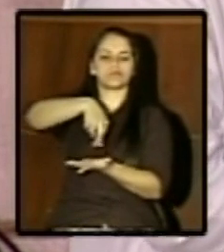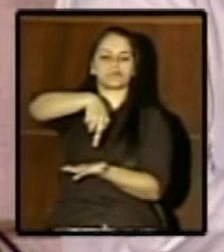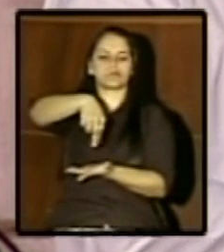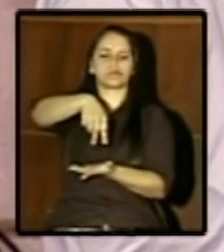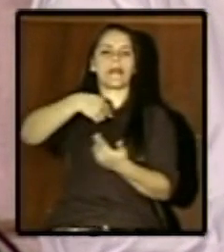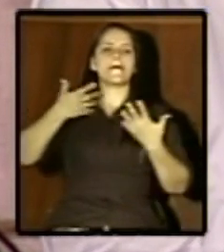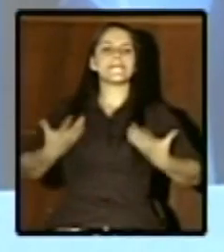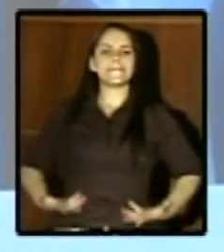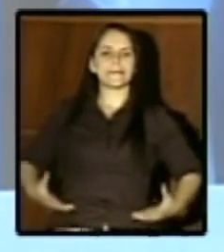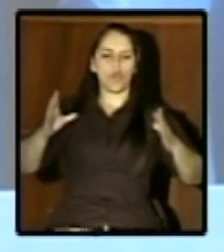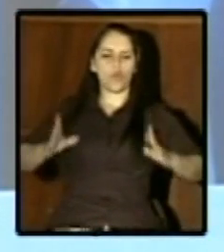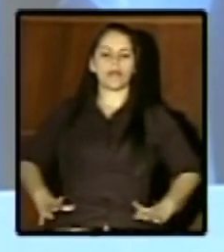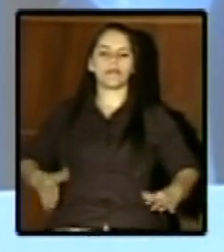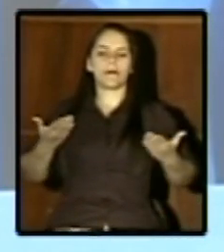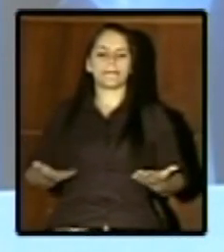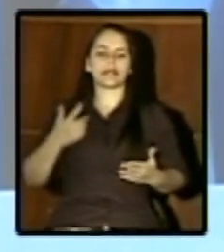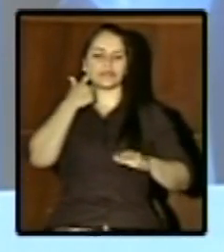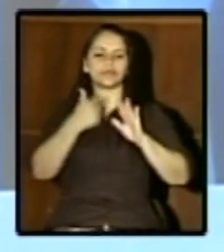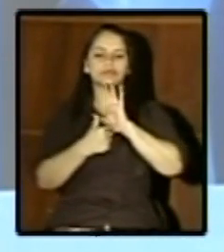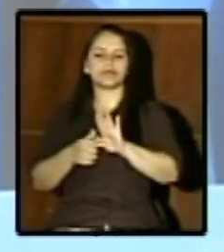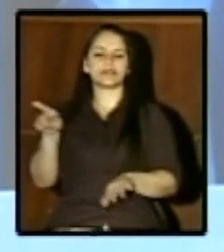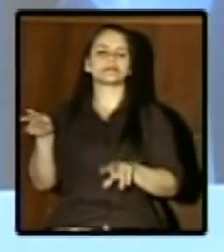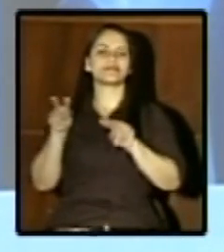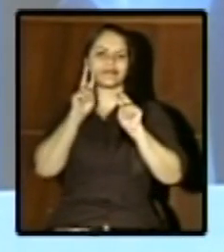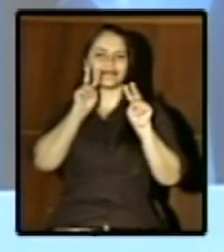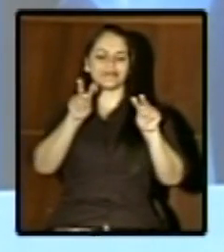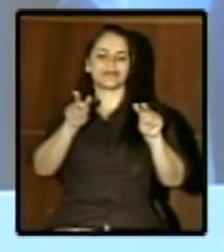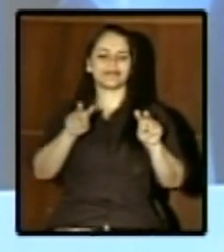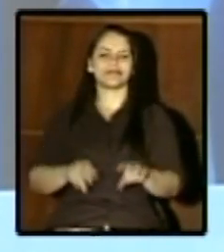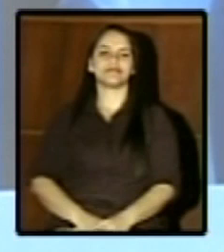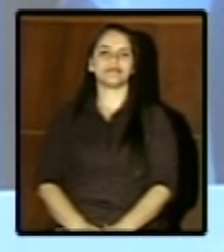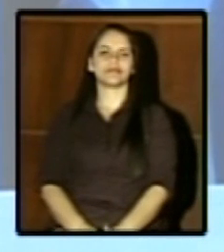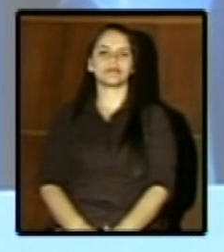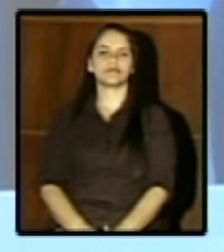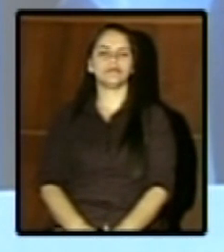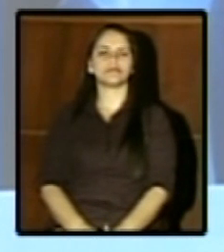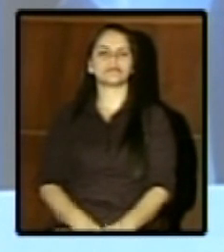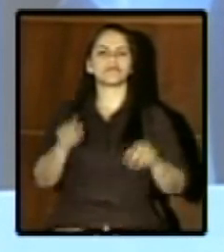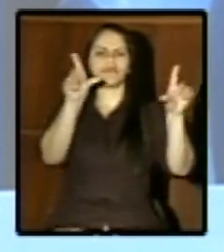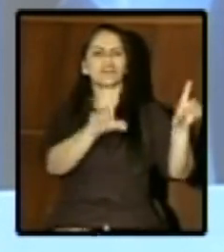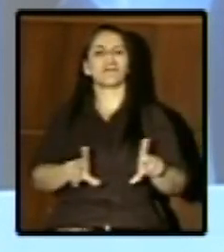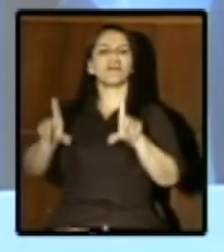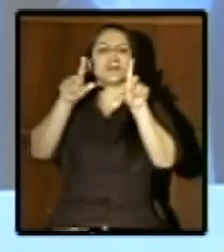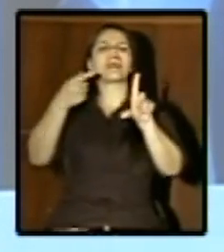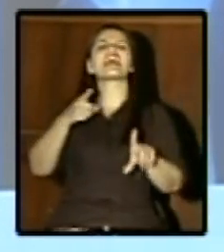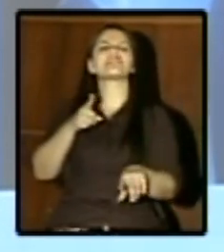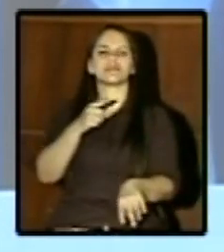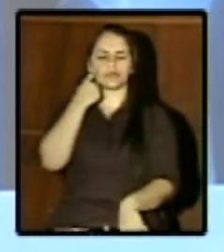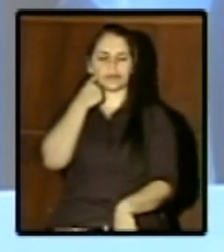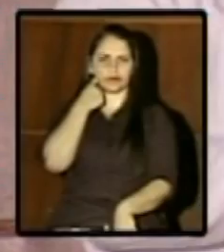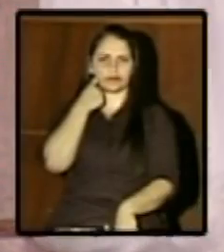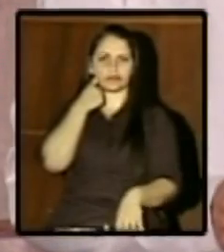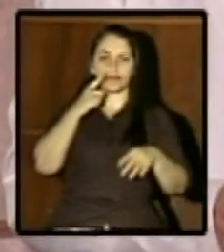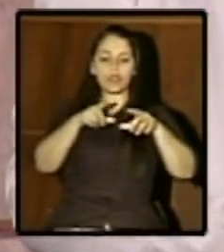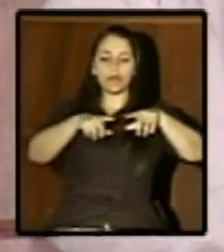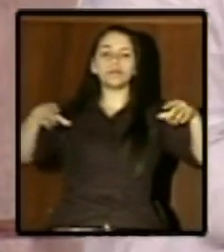caminar y para soportar el peso. Entonces es así como debemos verla. Hago un breve repaso. ¿Qué es una radiografía? Hay